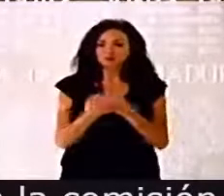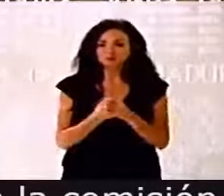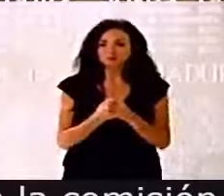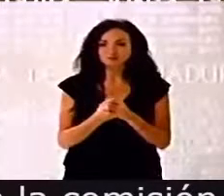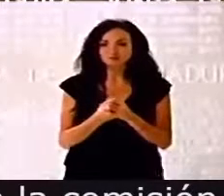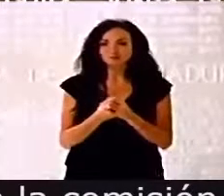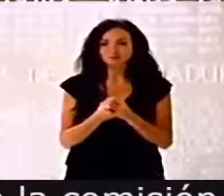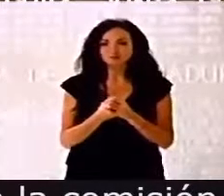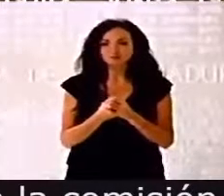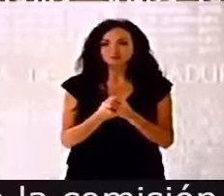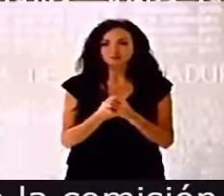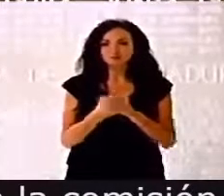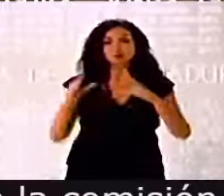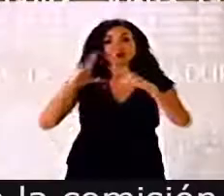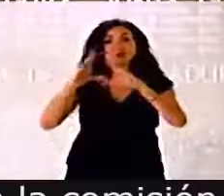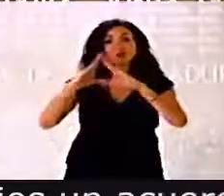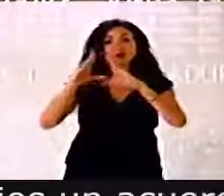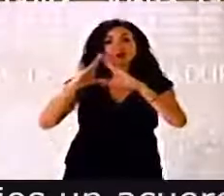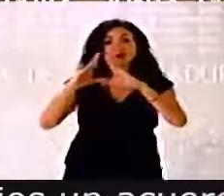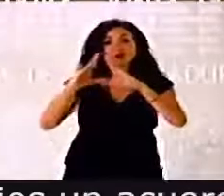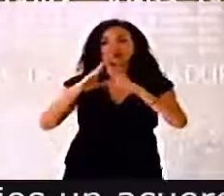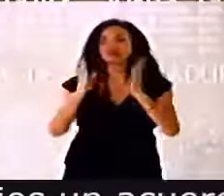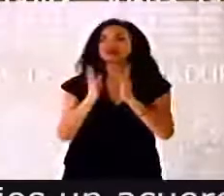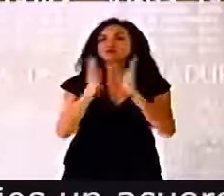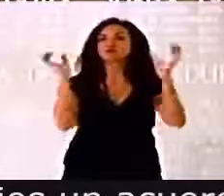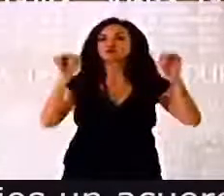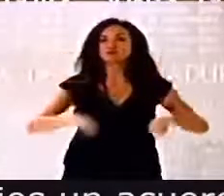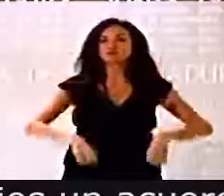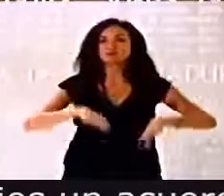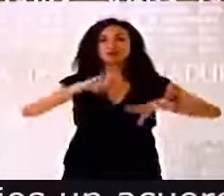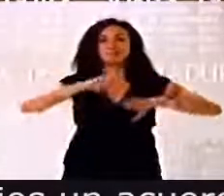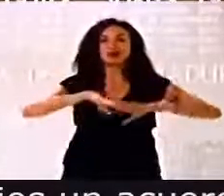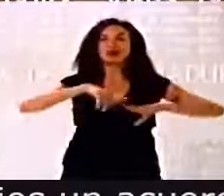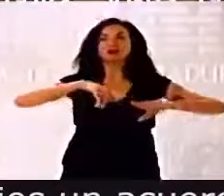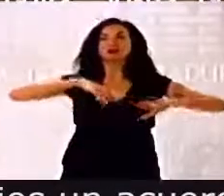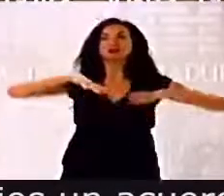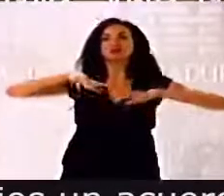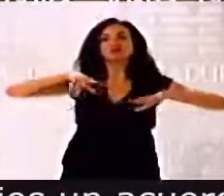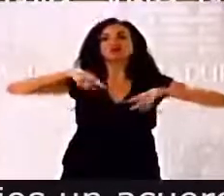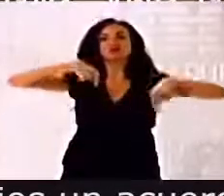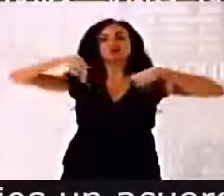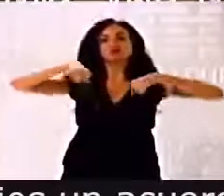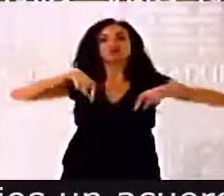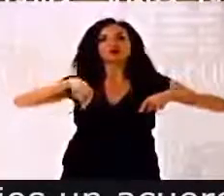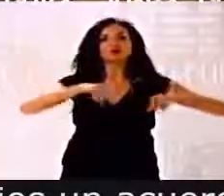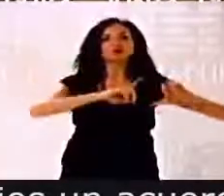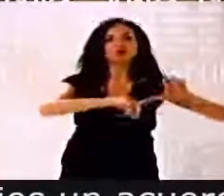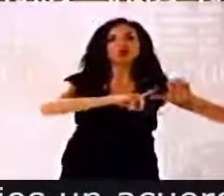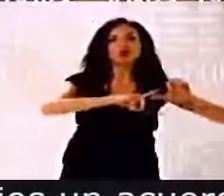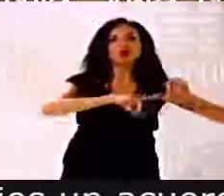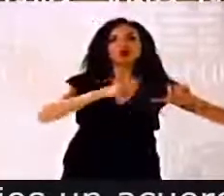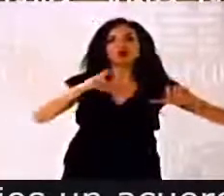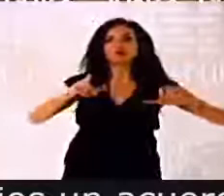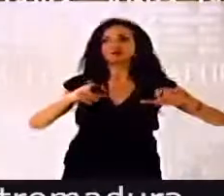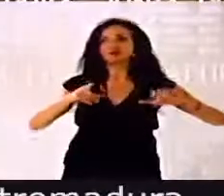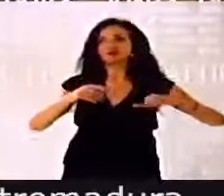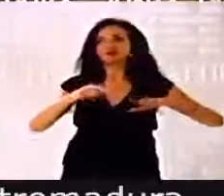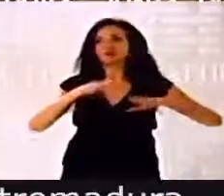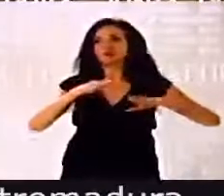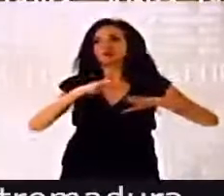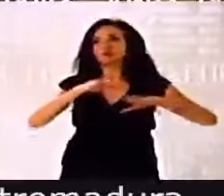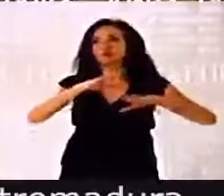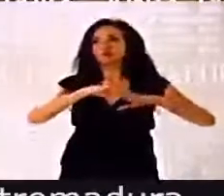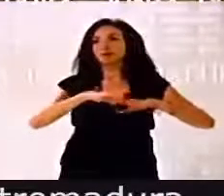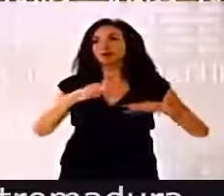un acuerdo con la Comunidad de Madrid por la movilidad que existe entre Extremadura para que sea, no sé cómo se dice, un pasillo, tiene un